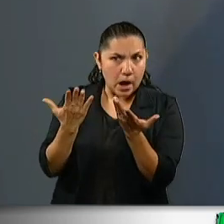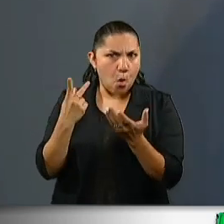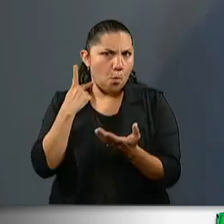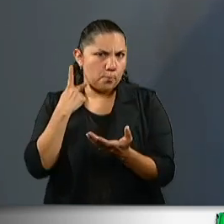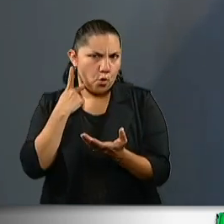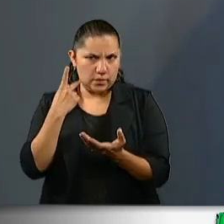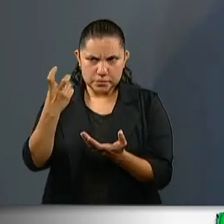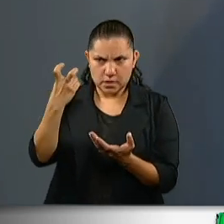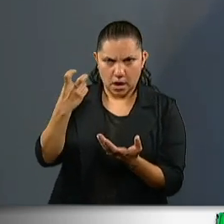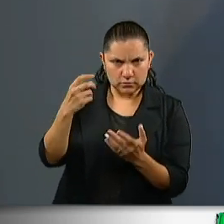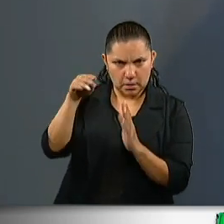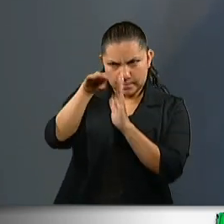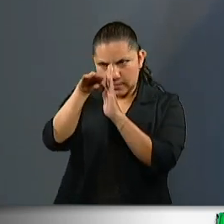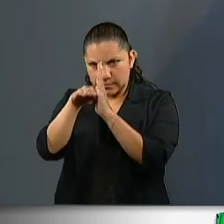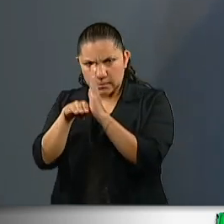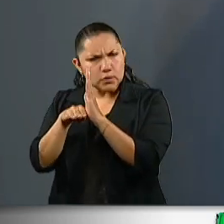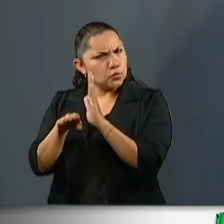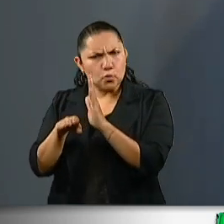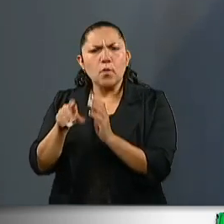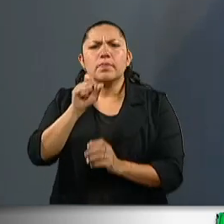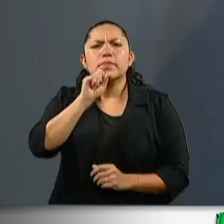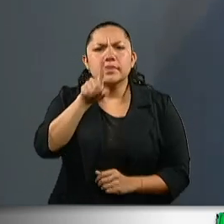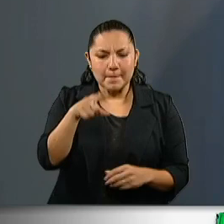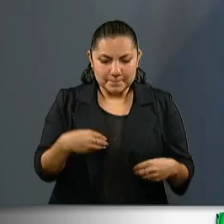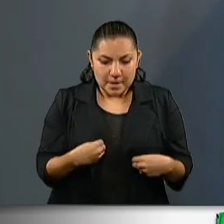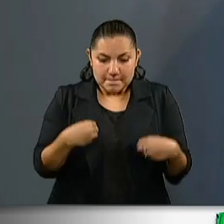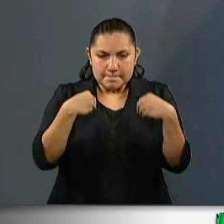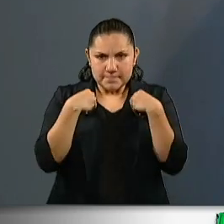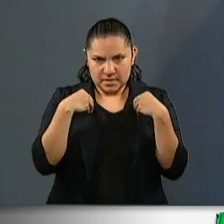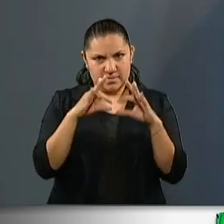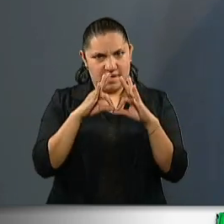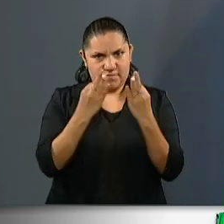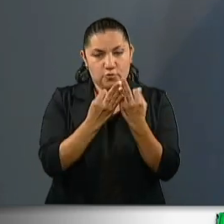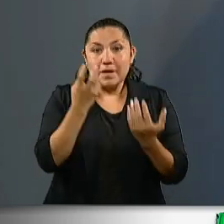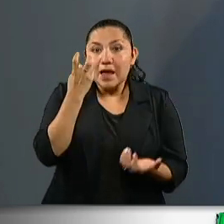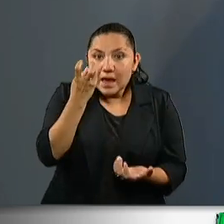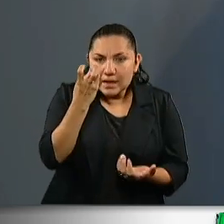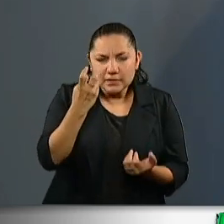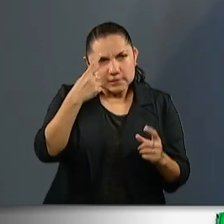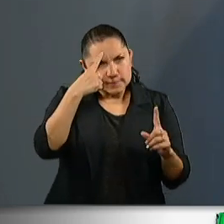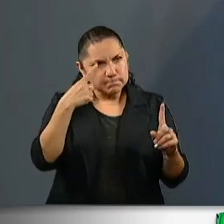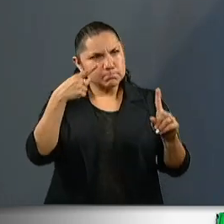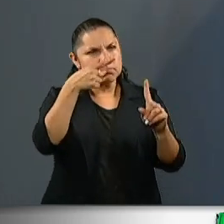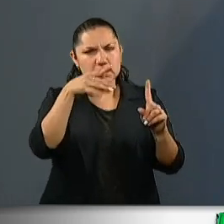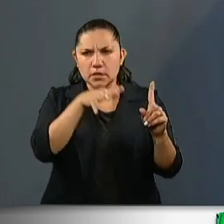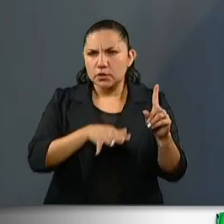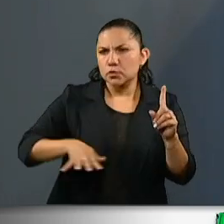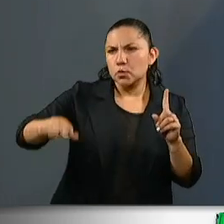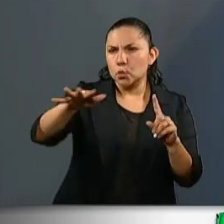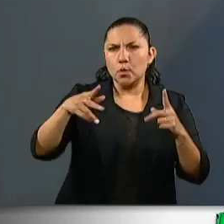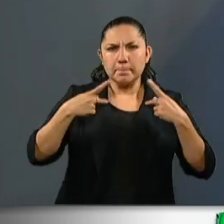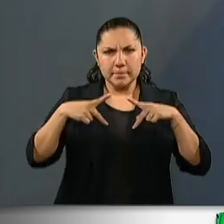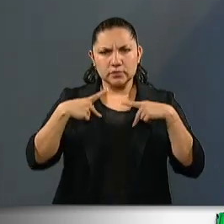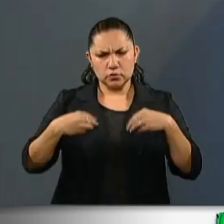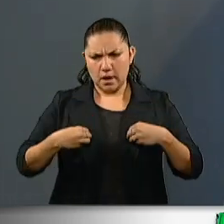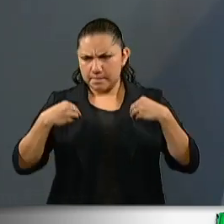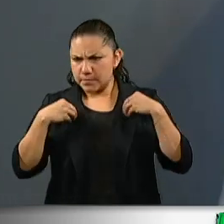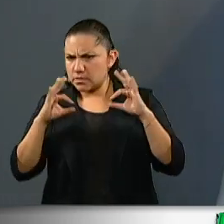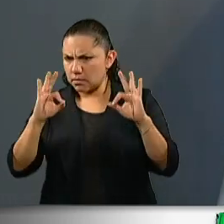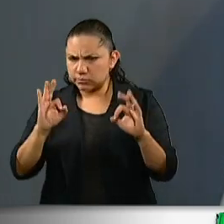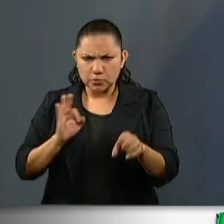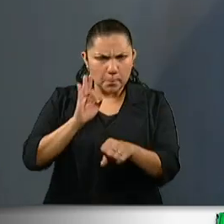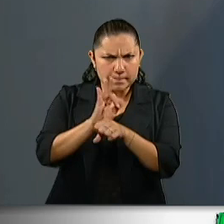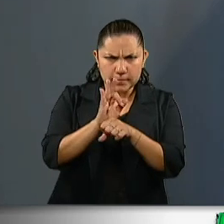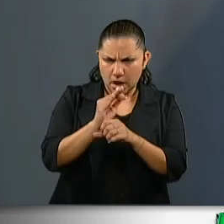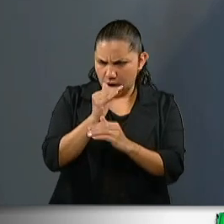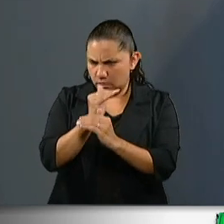una forma de vida en el que se busca el mejoramiento integral de nuestro pueblo, como bien lo establece nuestra Constitución política.